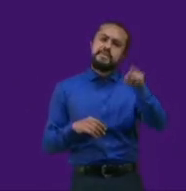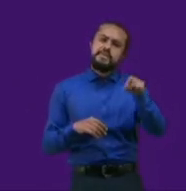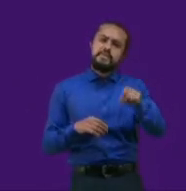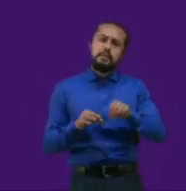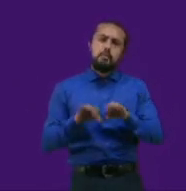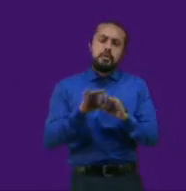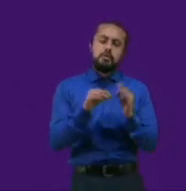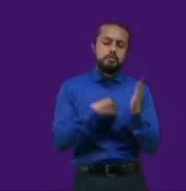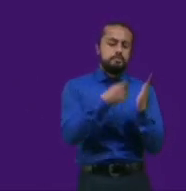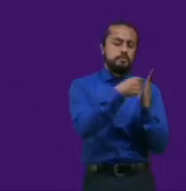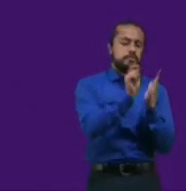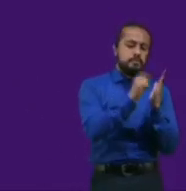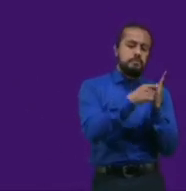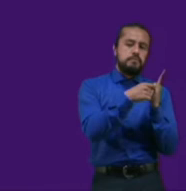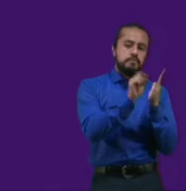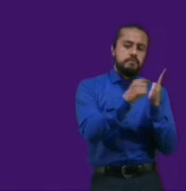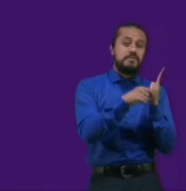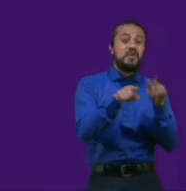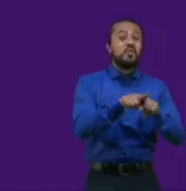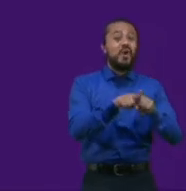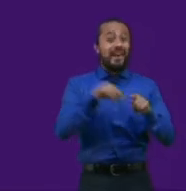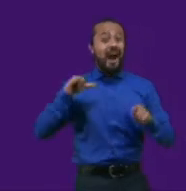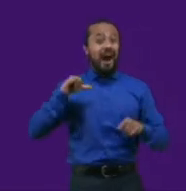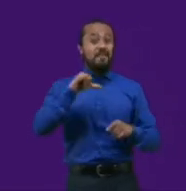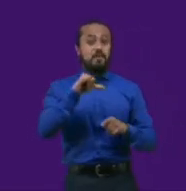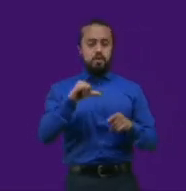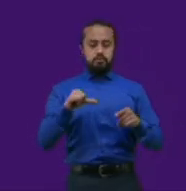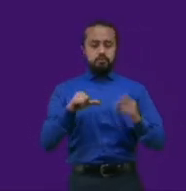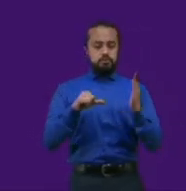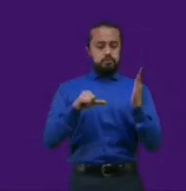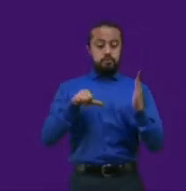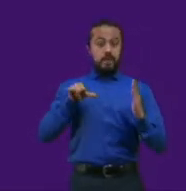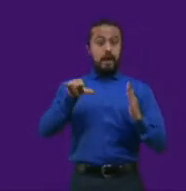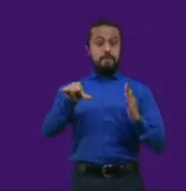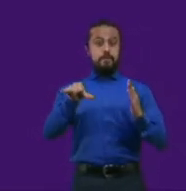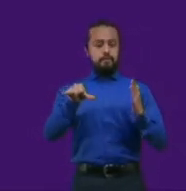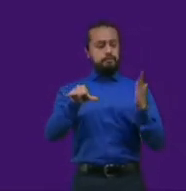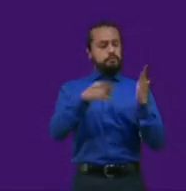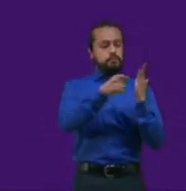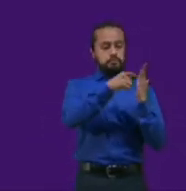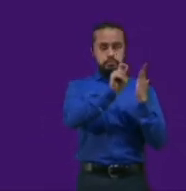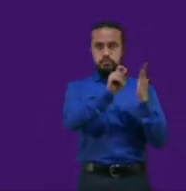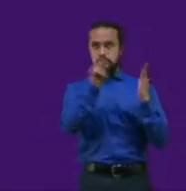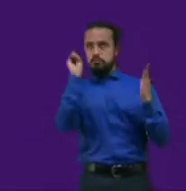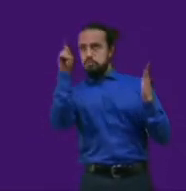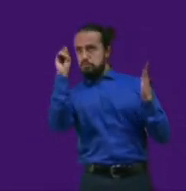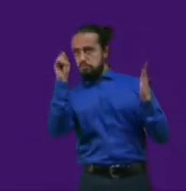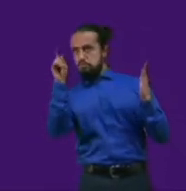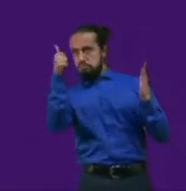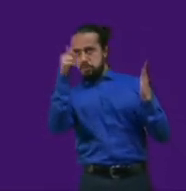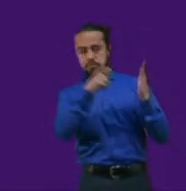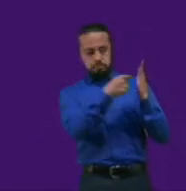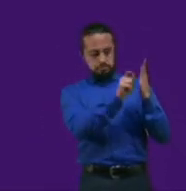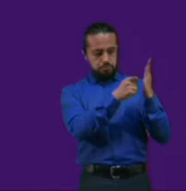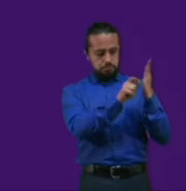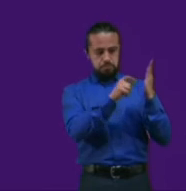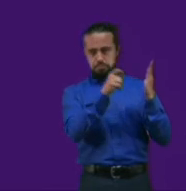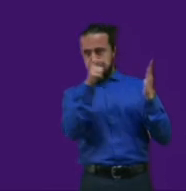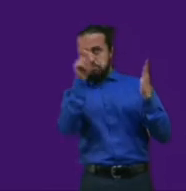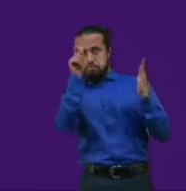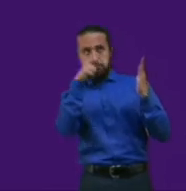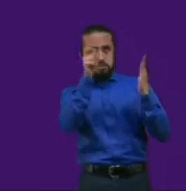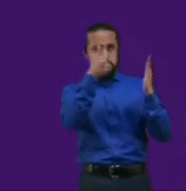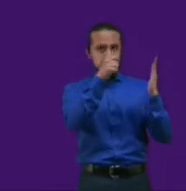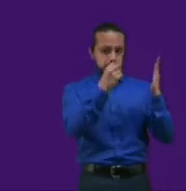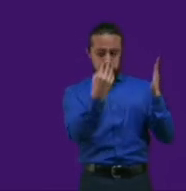checklist, como ese que usan los pilotos cuando van a prender el avión? ¿Cuál es el checklist que hay que llenar para decir,